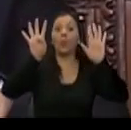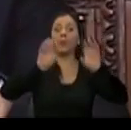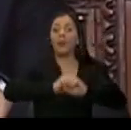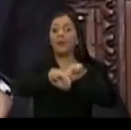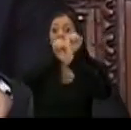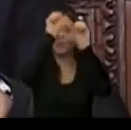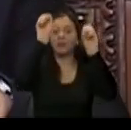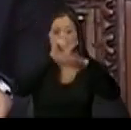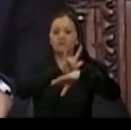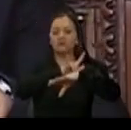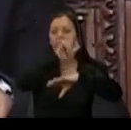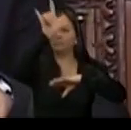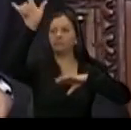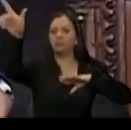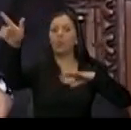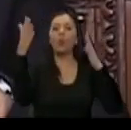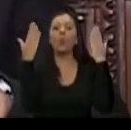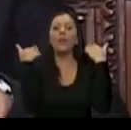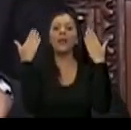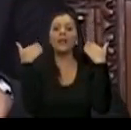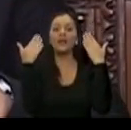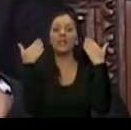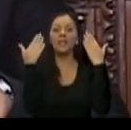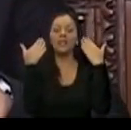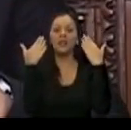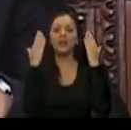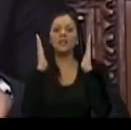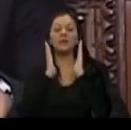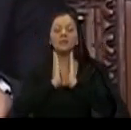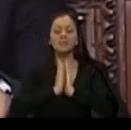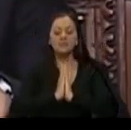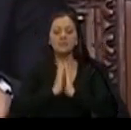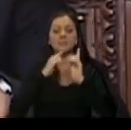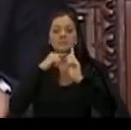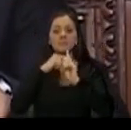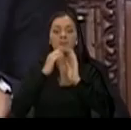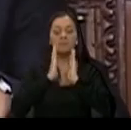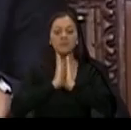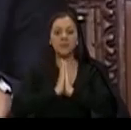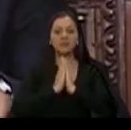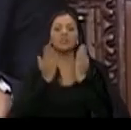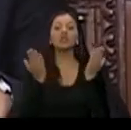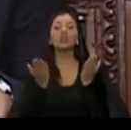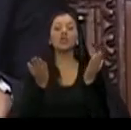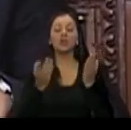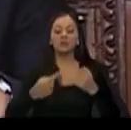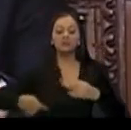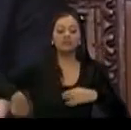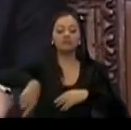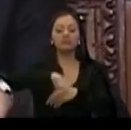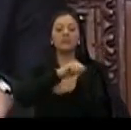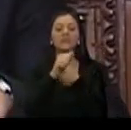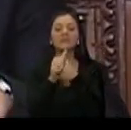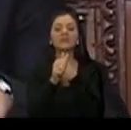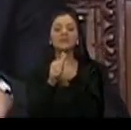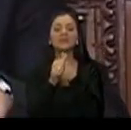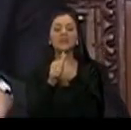y celebrará la Santa Misa en los alrededores del Santuario de la Divina Misericordia.